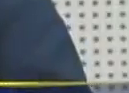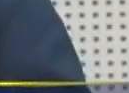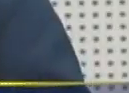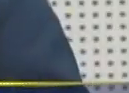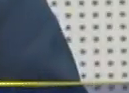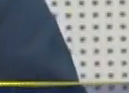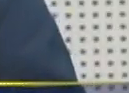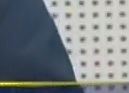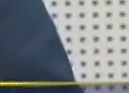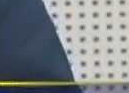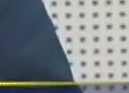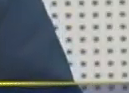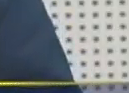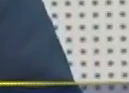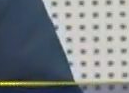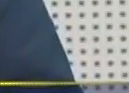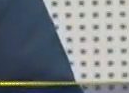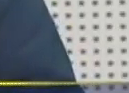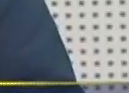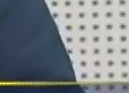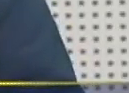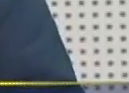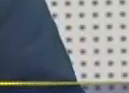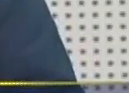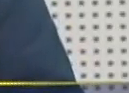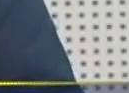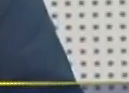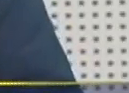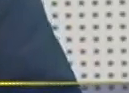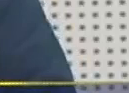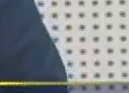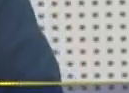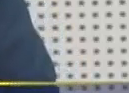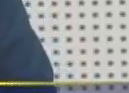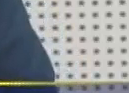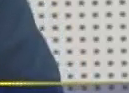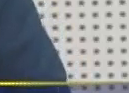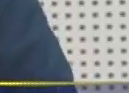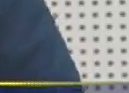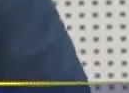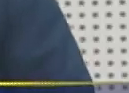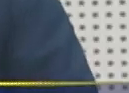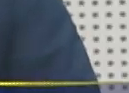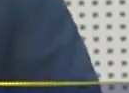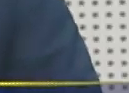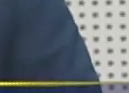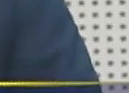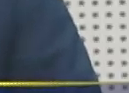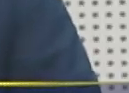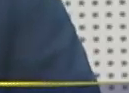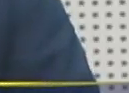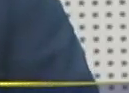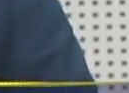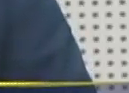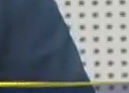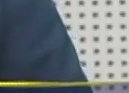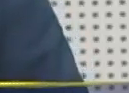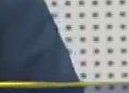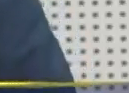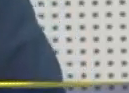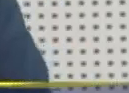Saludamos al hermano primer secretario del Comité Central del Partido Comunista de Cuba y presidente de la República, compañero